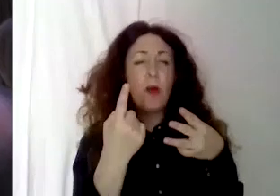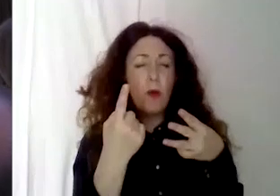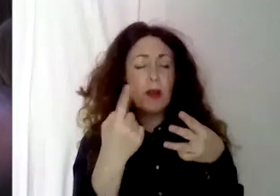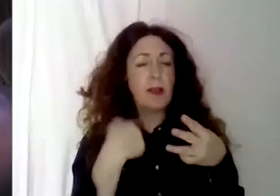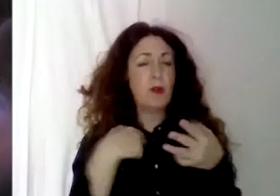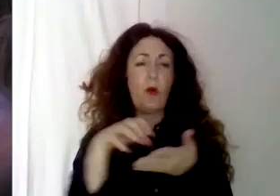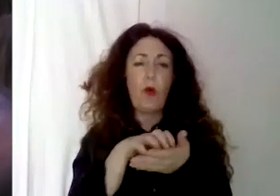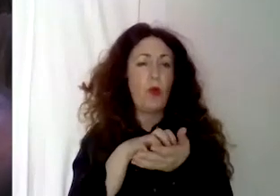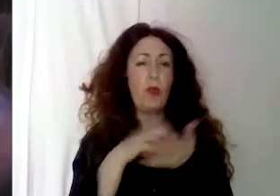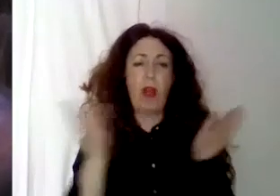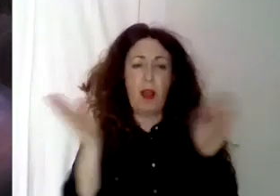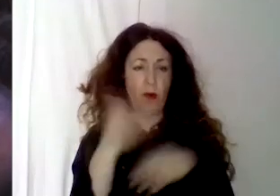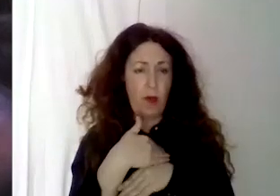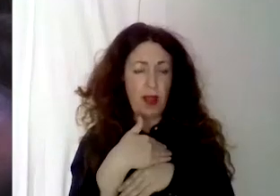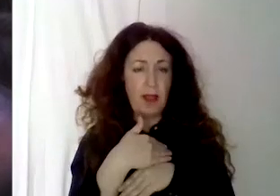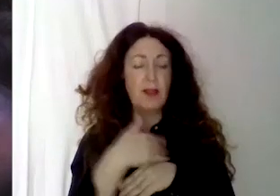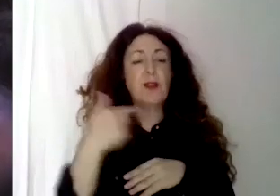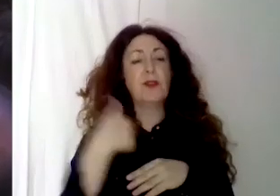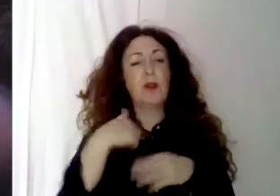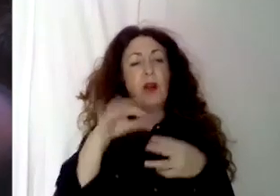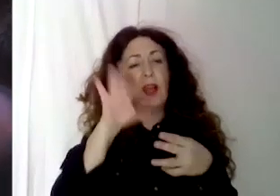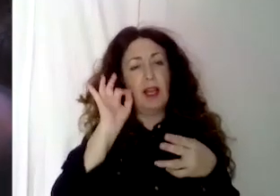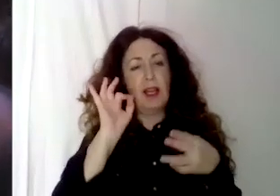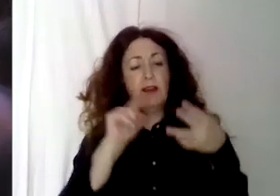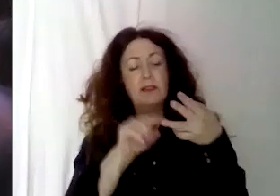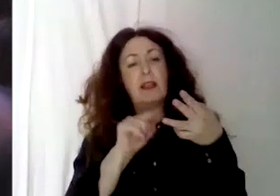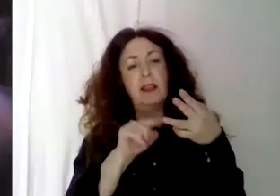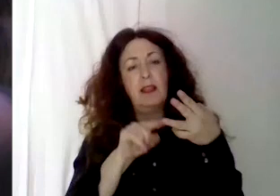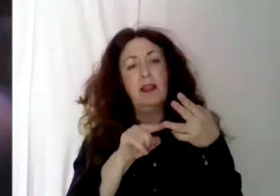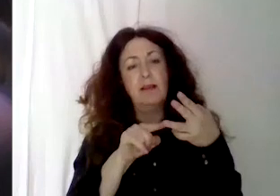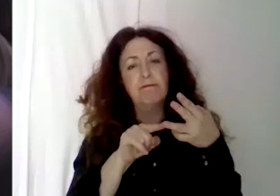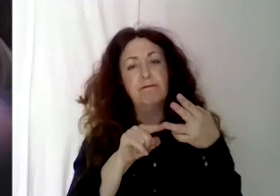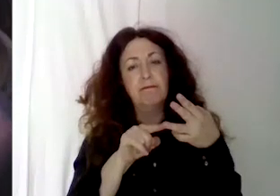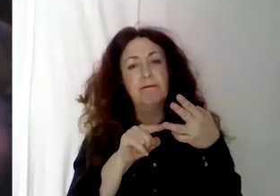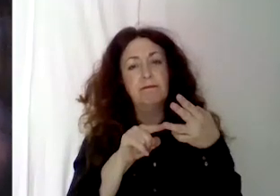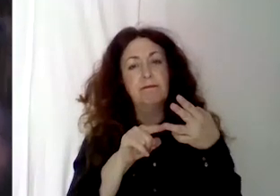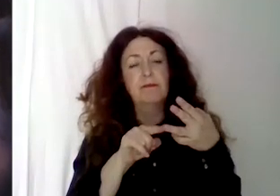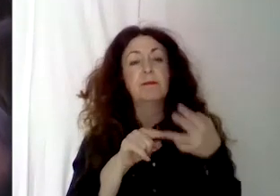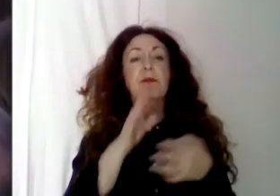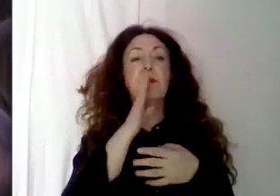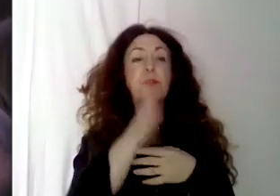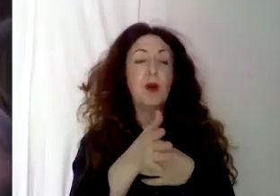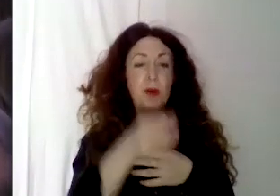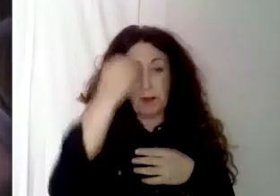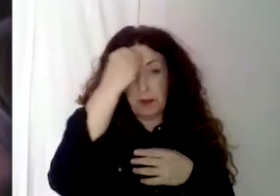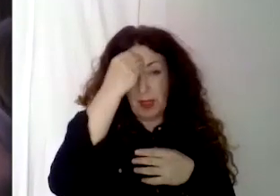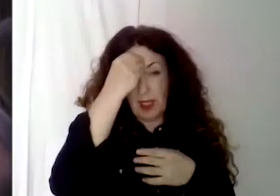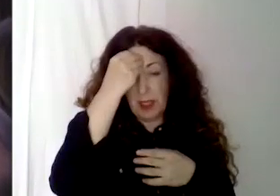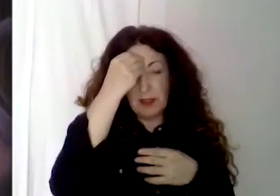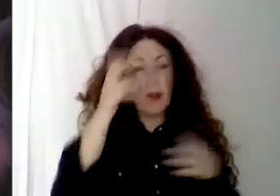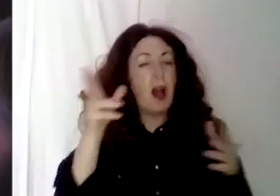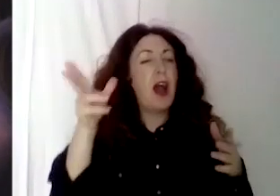sin duda optaría por la tercera. ¿Por qué pienso que realizar este viaje